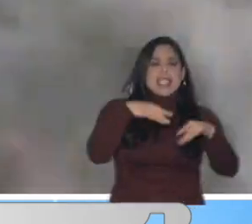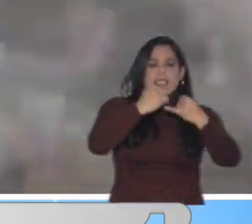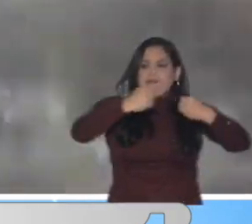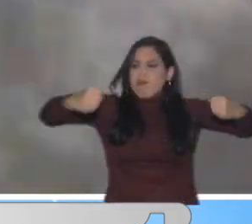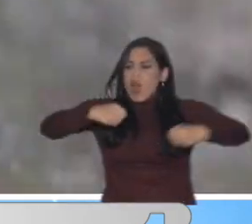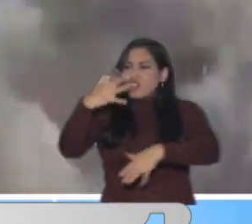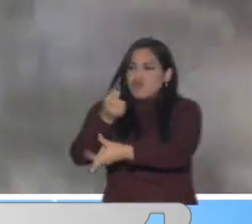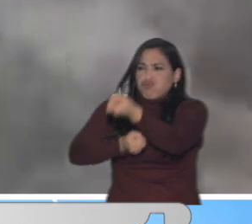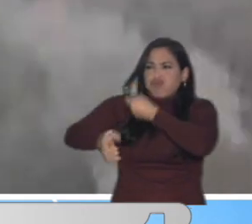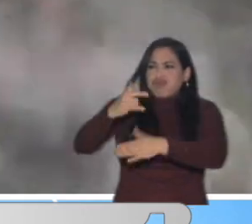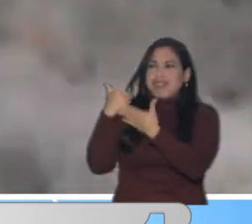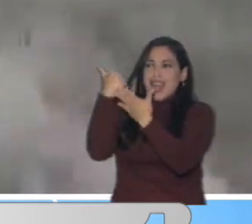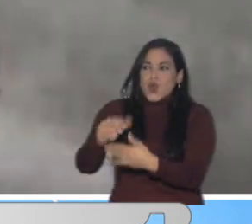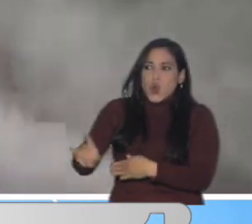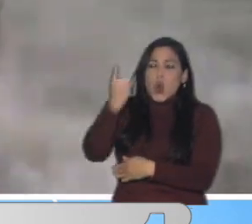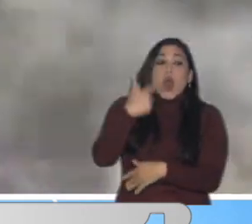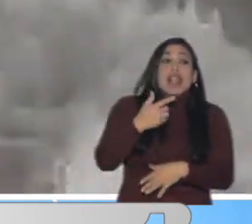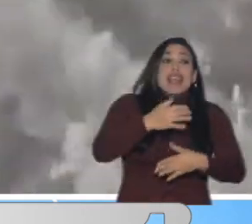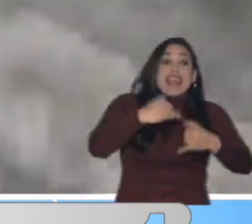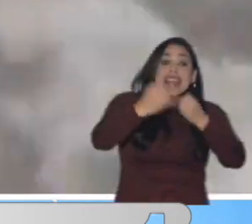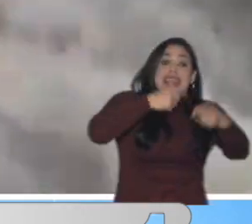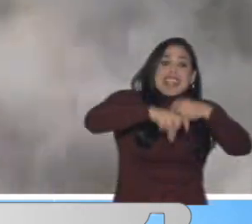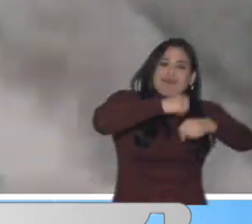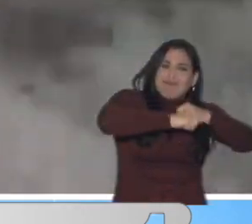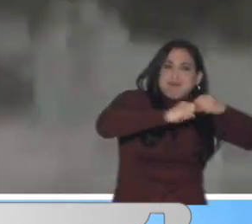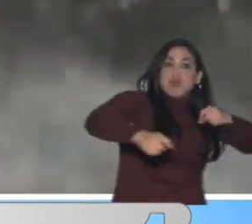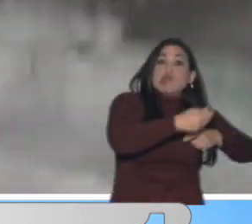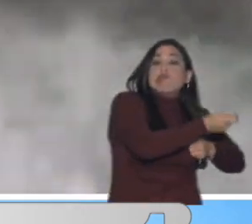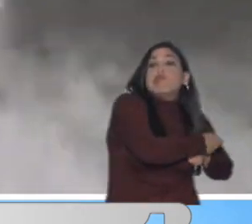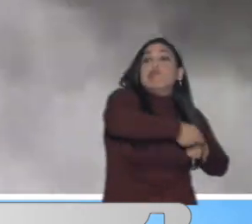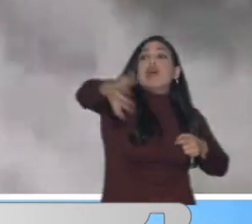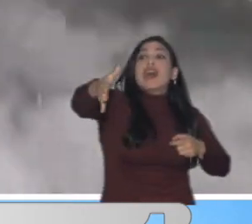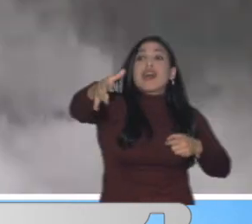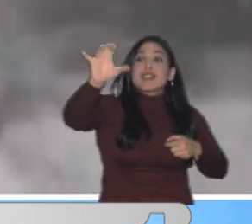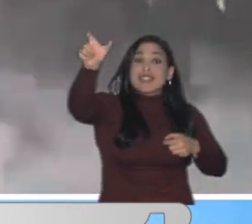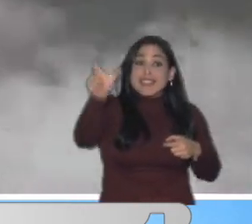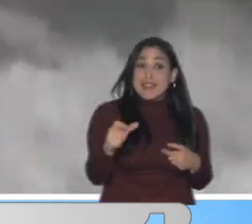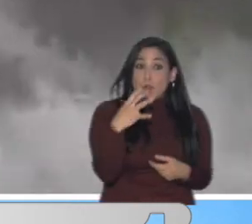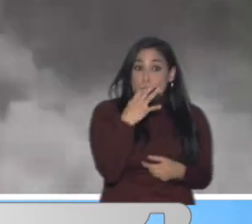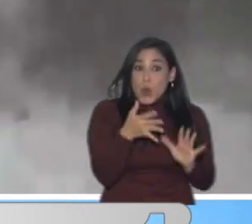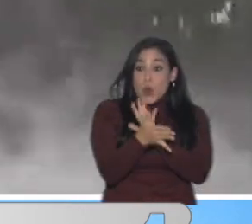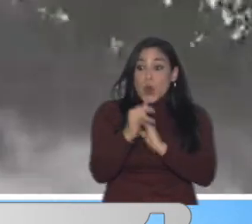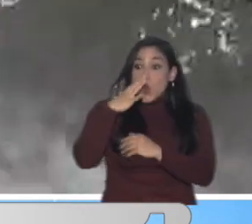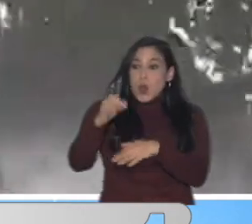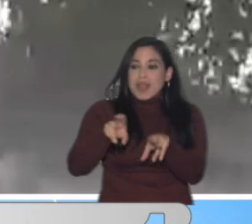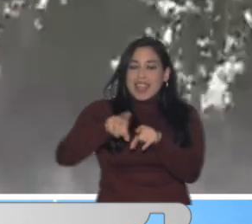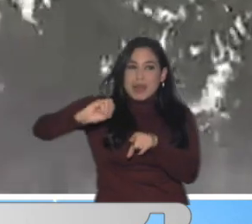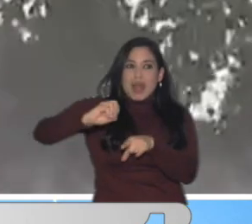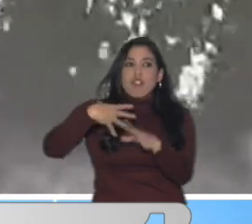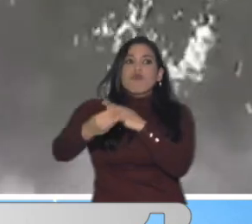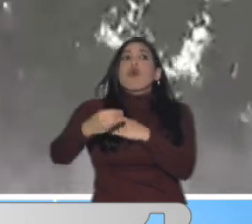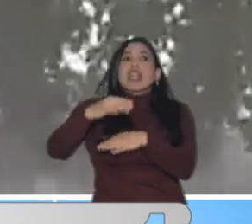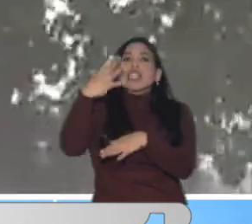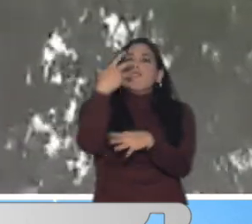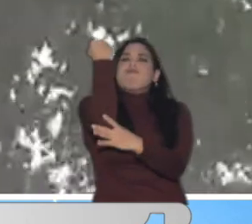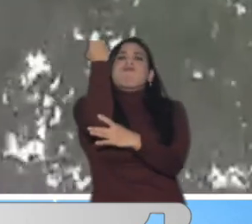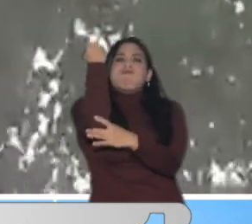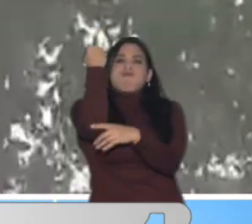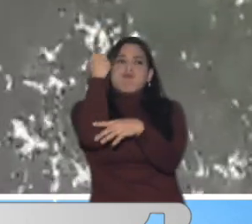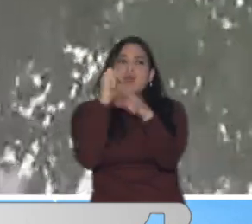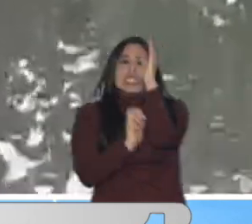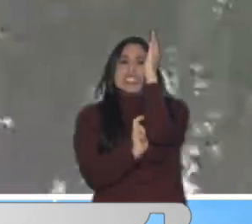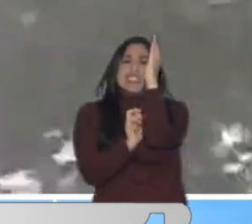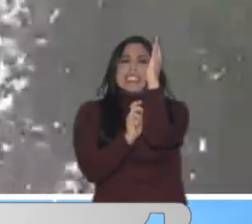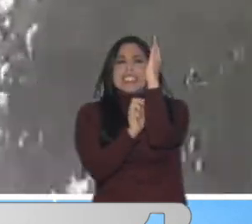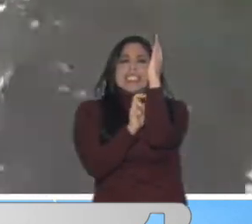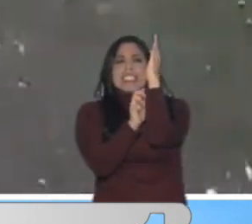y todo eso. Lograron tirarle una cabulla. Y el muchachito, pues que estaba del hermano que estaba allá afuera, coge la cabulla y se va montando